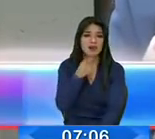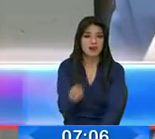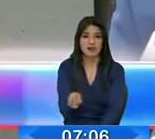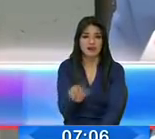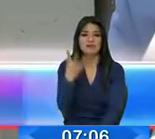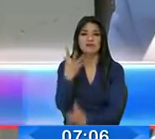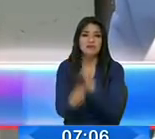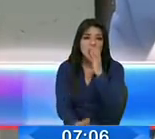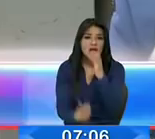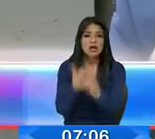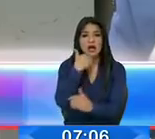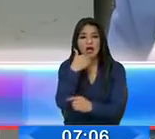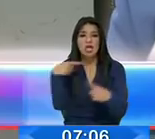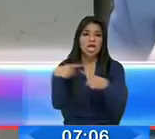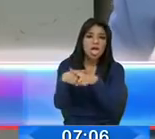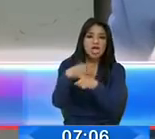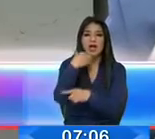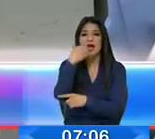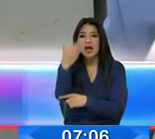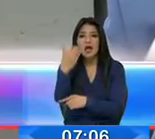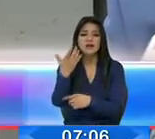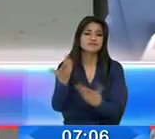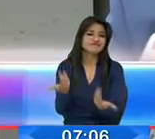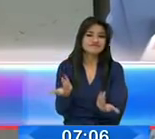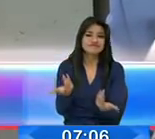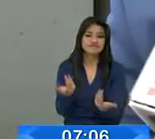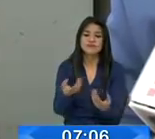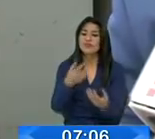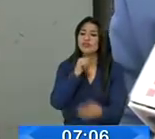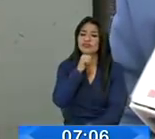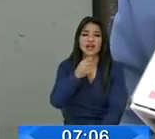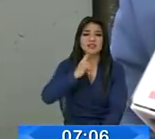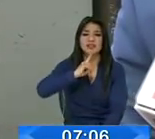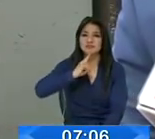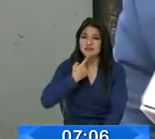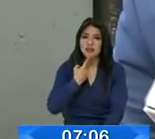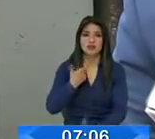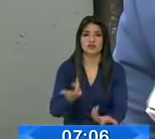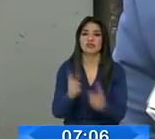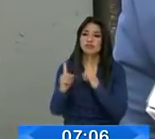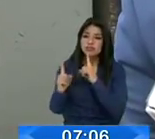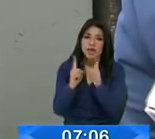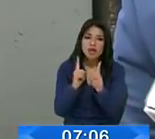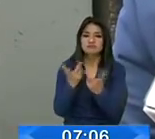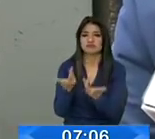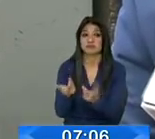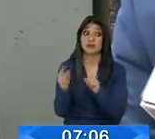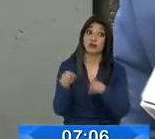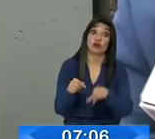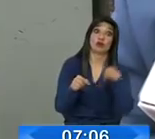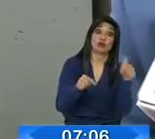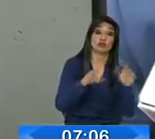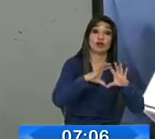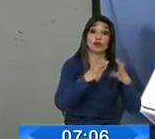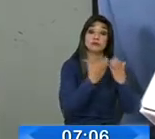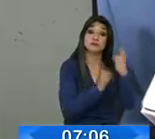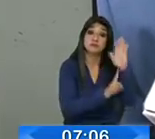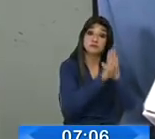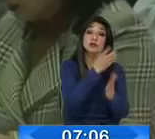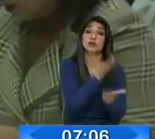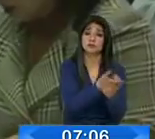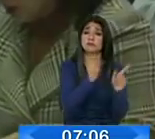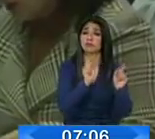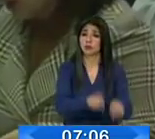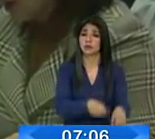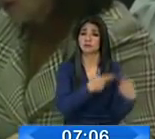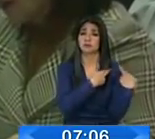muchas imprecisiones, mucha informalidad y poco diálogo. Creemos que hay otra comisión como la de Desarrollo Económico que puede manejarlo.